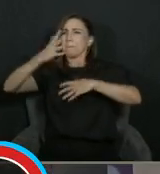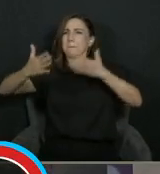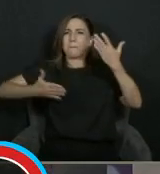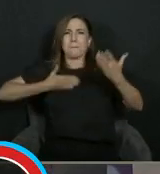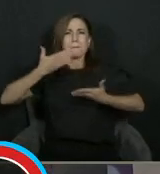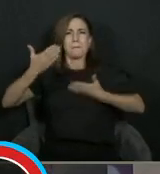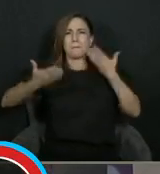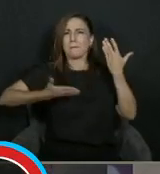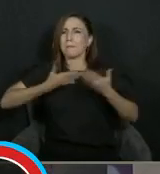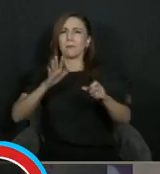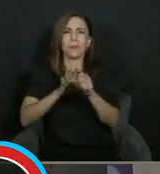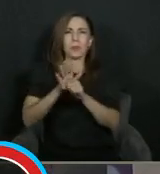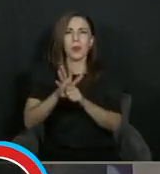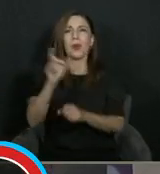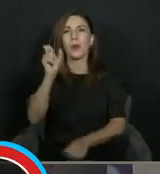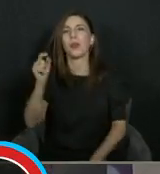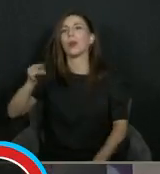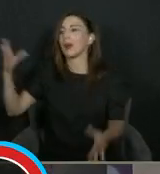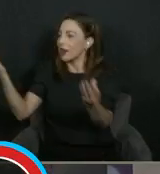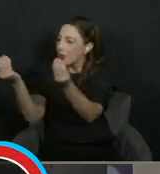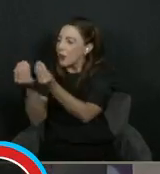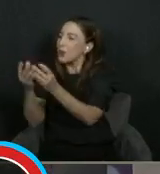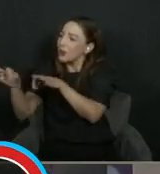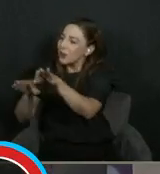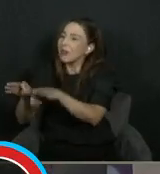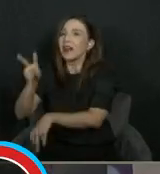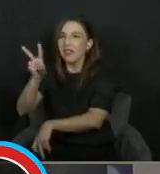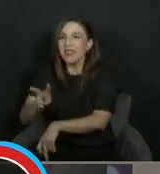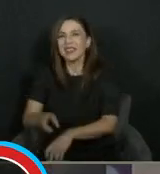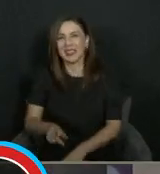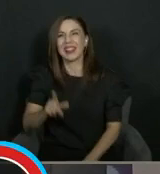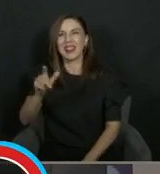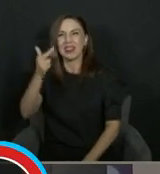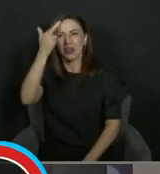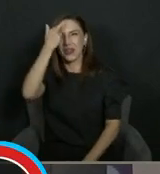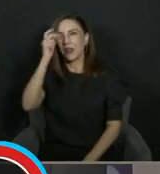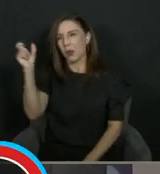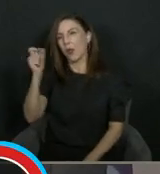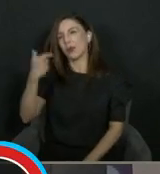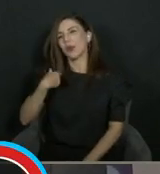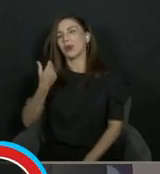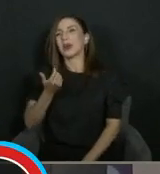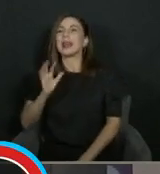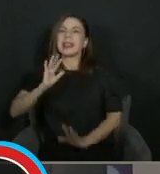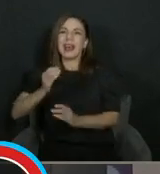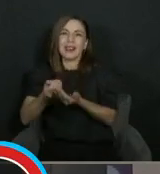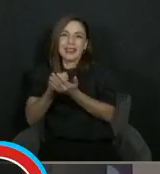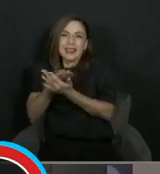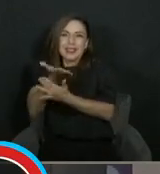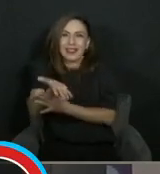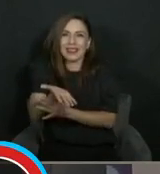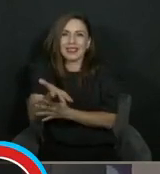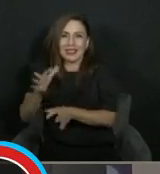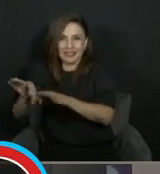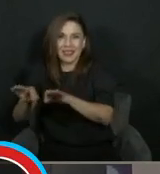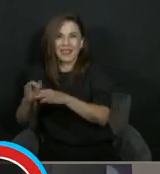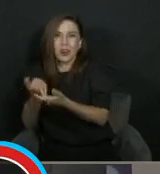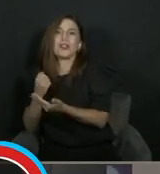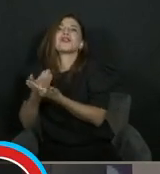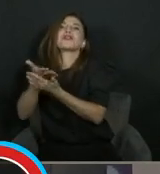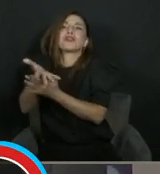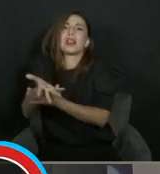aquí y agarrar a mi carro y decía pero no me da si tengo que ir a algo